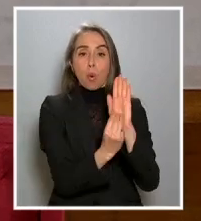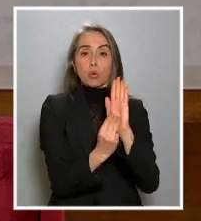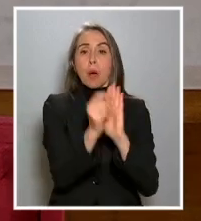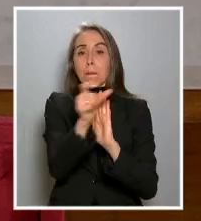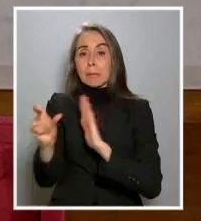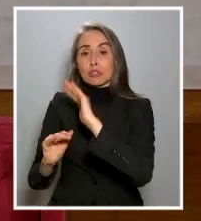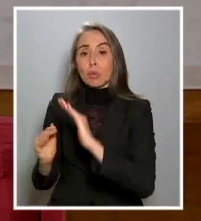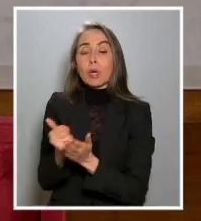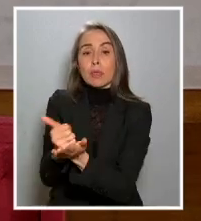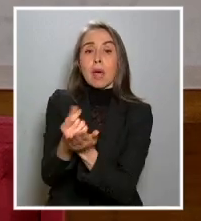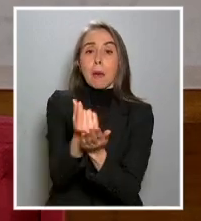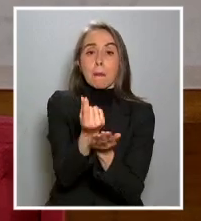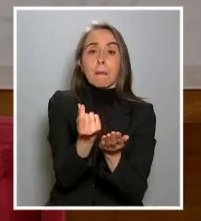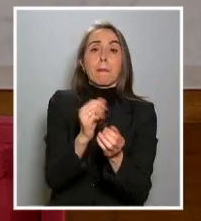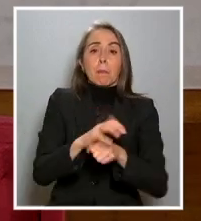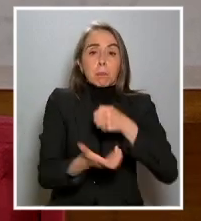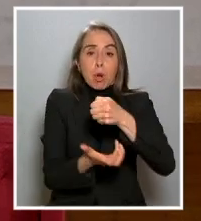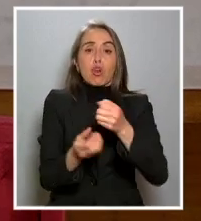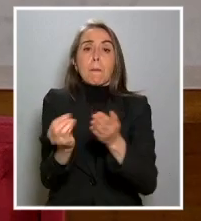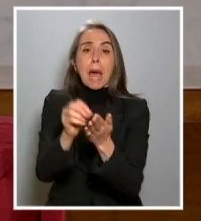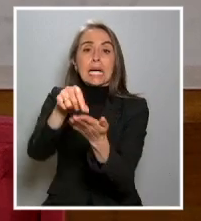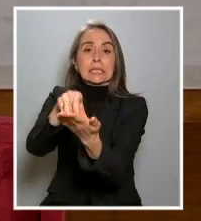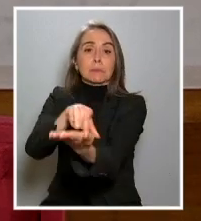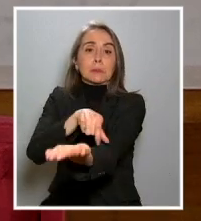disponer de recursos para expandirse progresivamente.